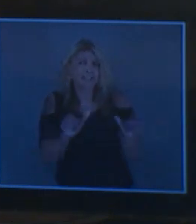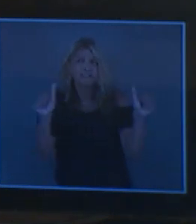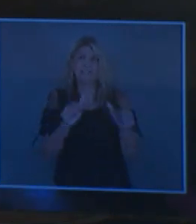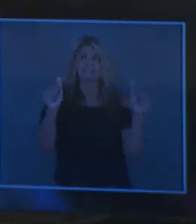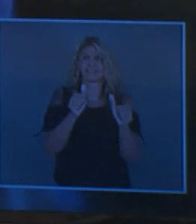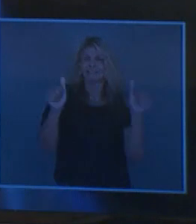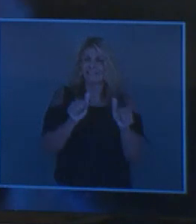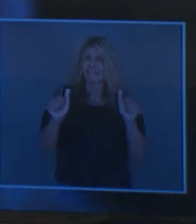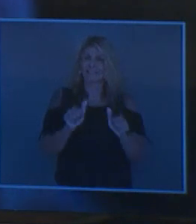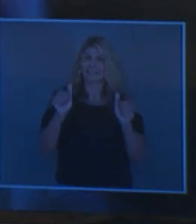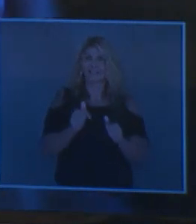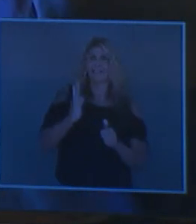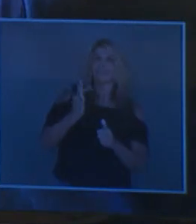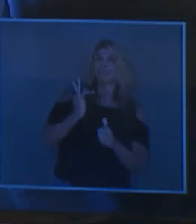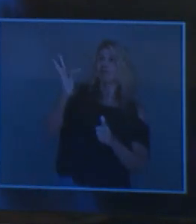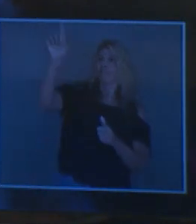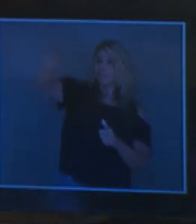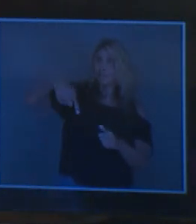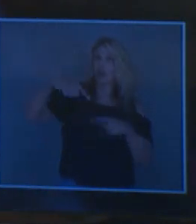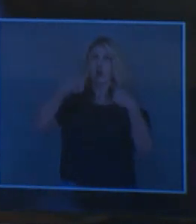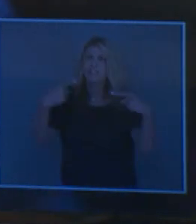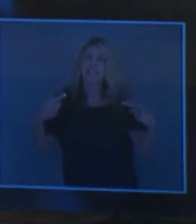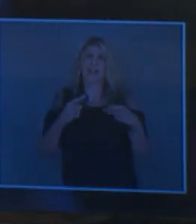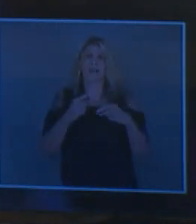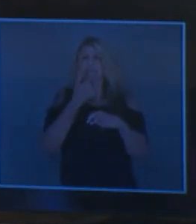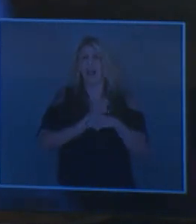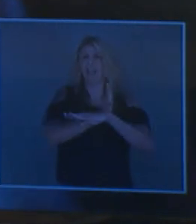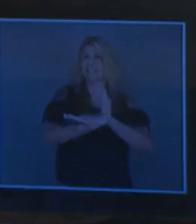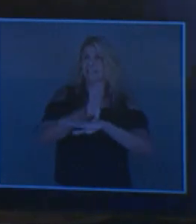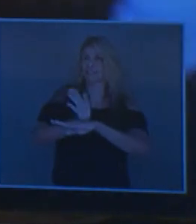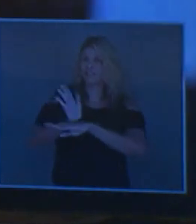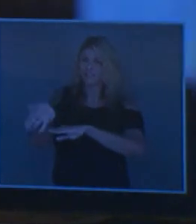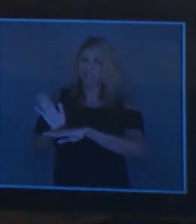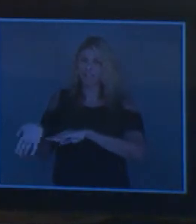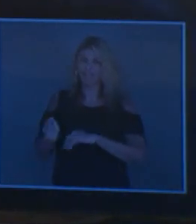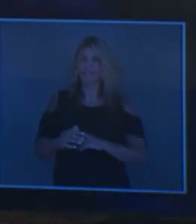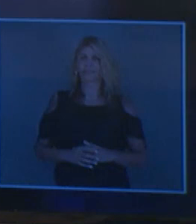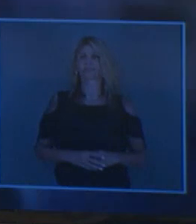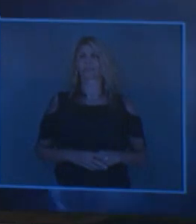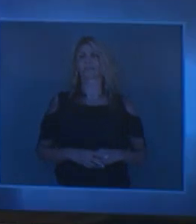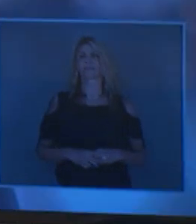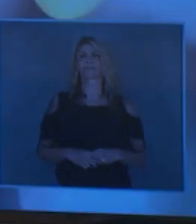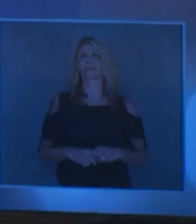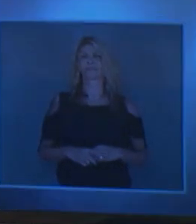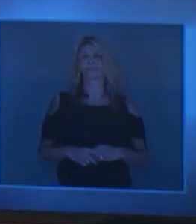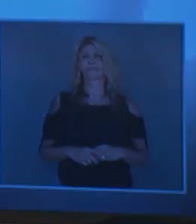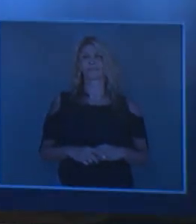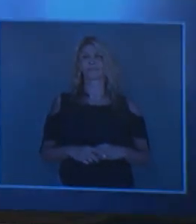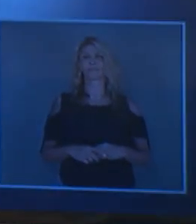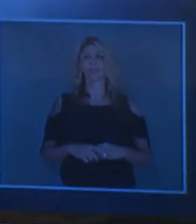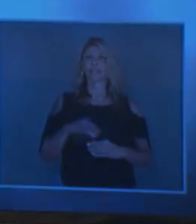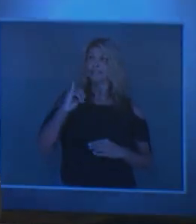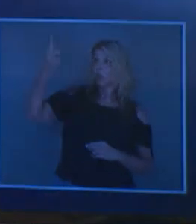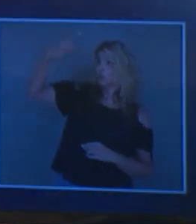pero vos te poste crees que sos nena y sos varón o cualquier cosa las cosas que dice la sociedad por desconocimiento muchas veces este